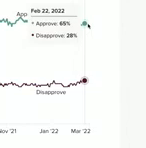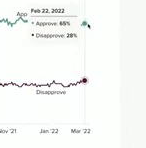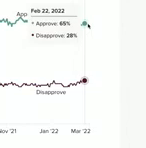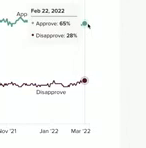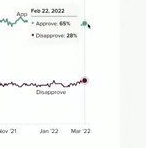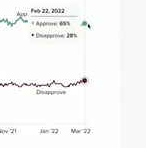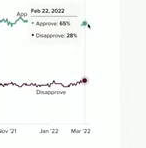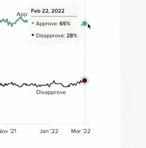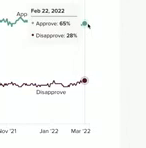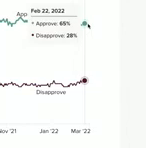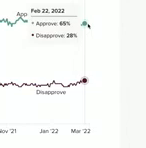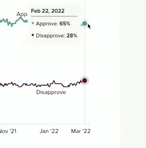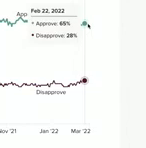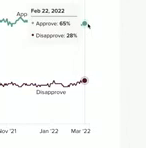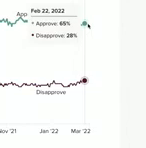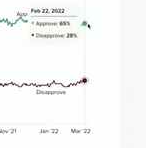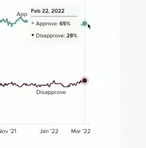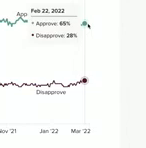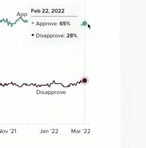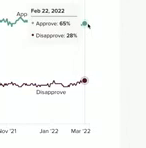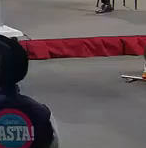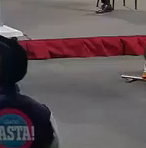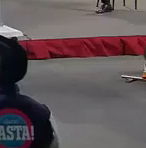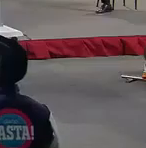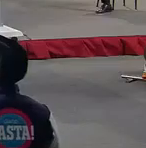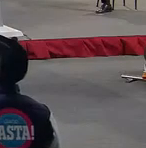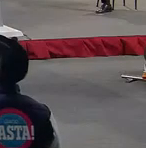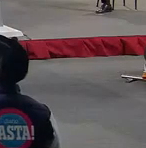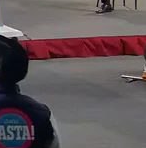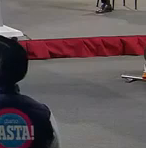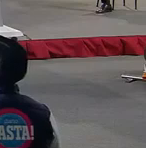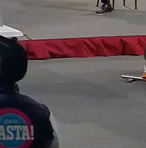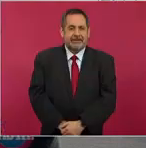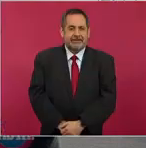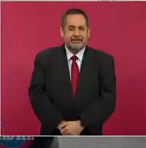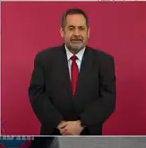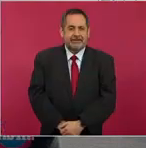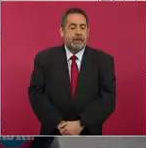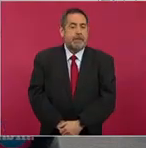de India. ¿No tienes toda la…